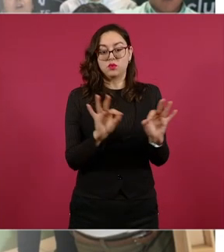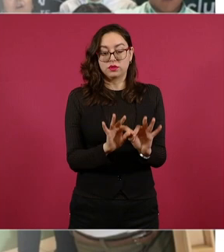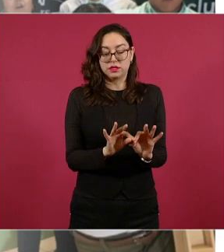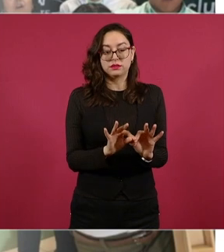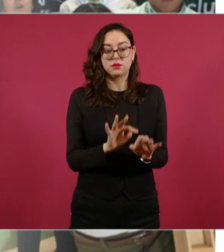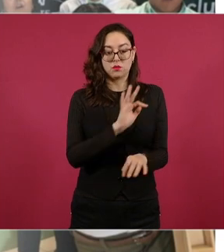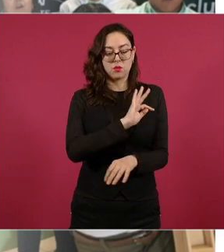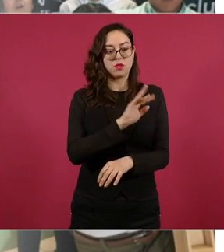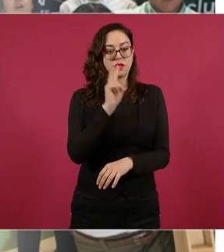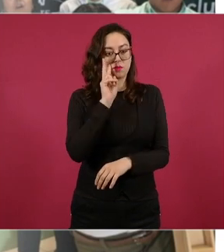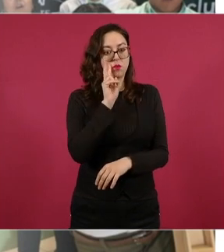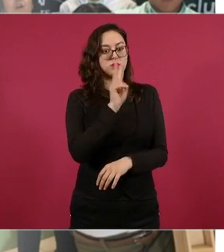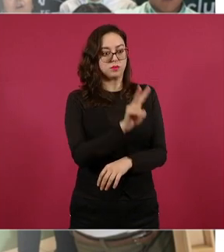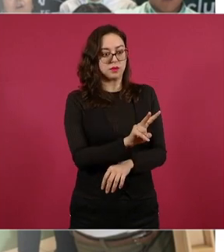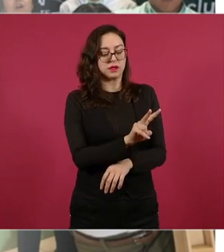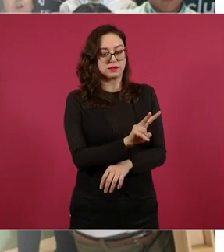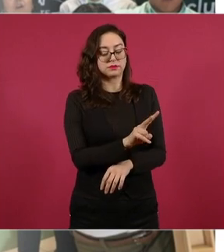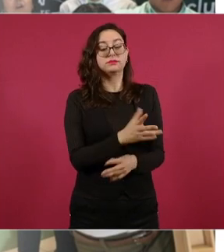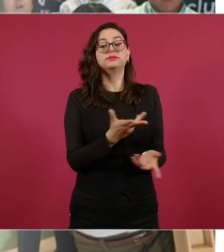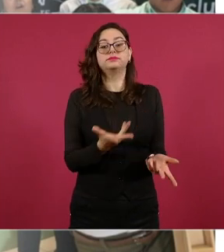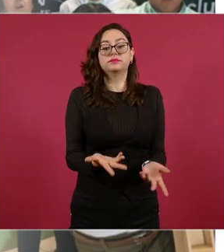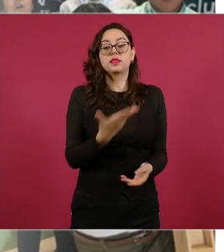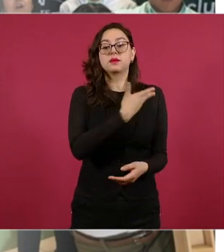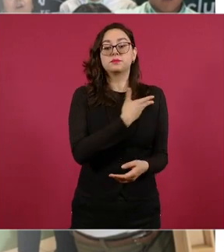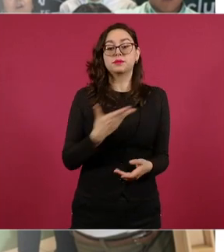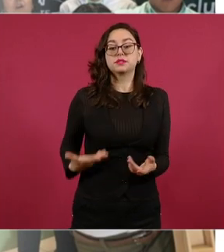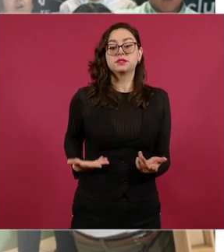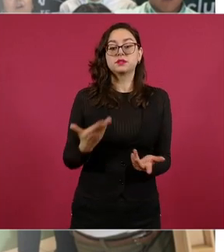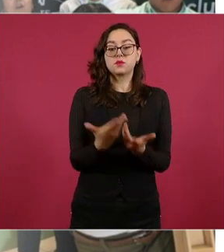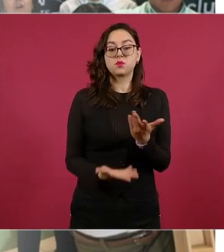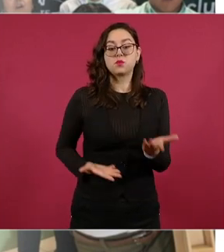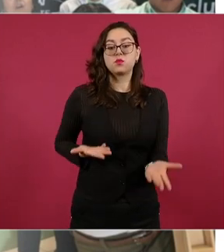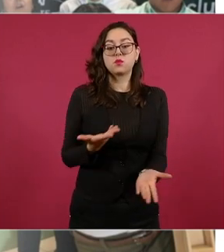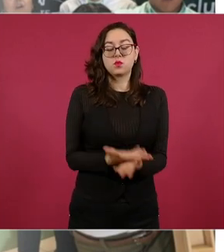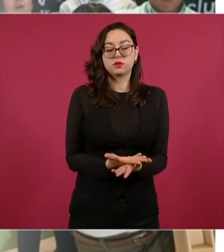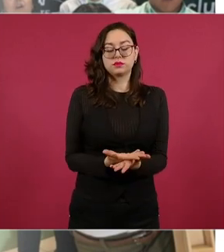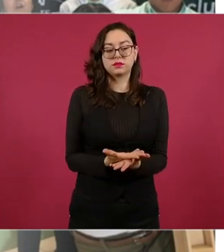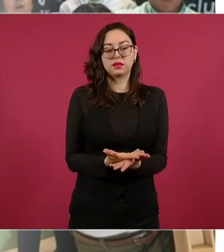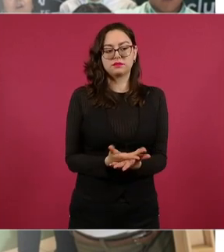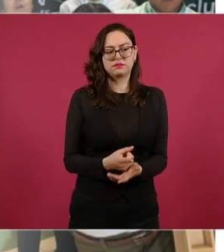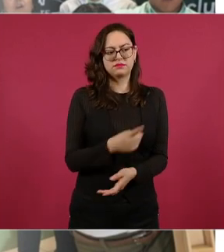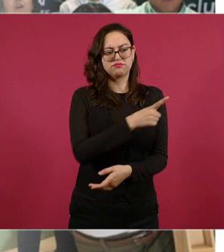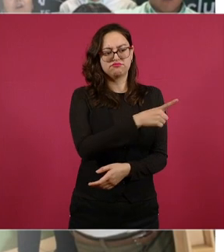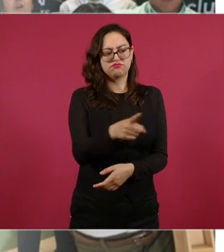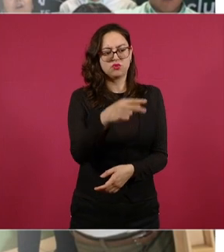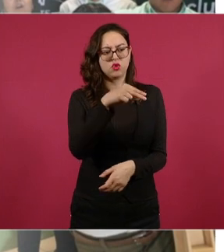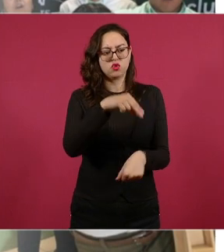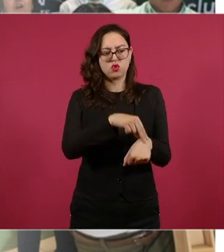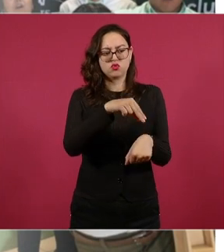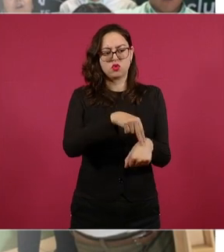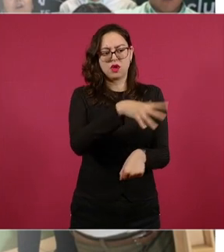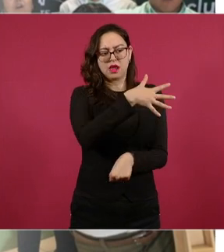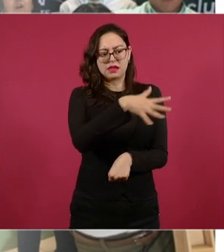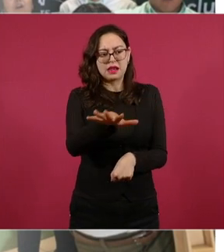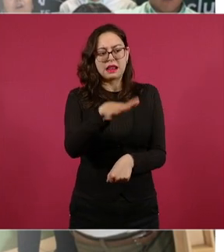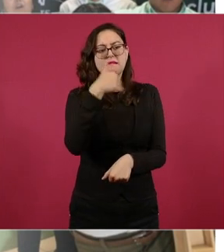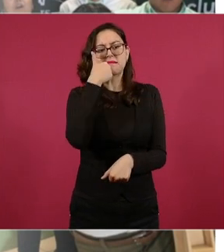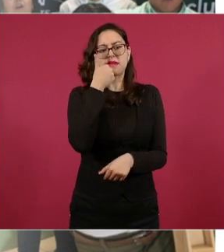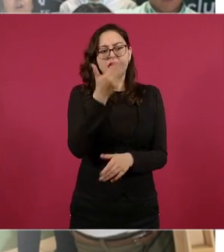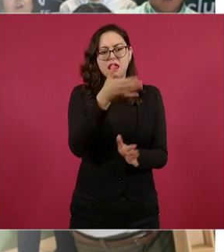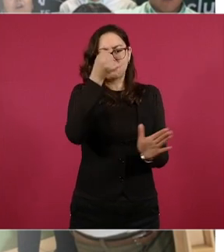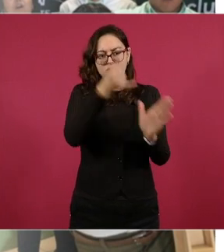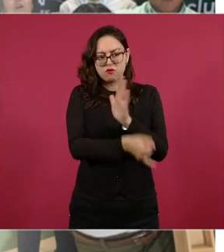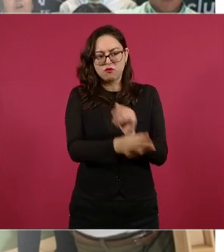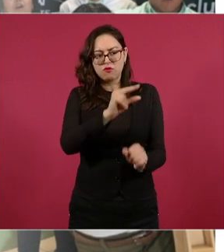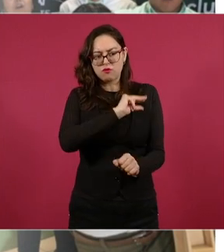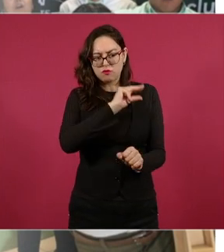el cambio, porque el presidente planteó el incremento, duplicar el número de becas que entre todas las